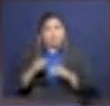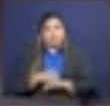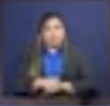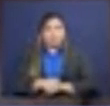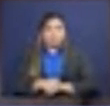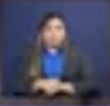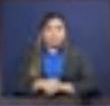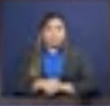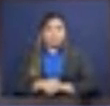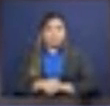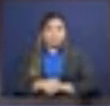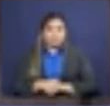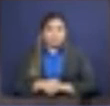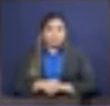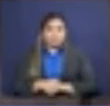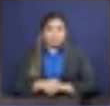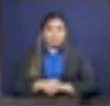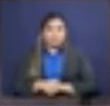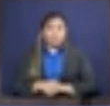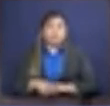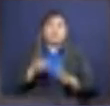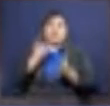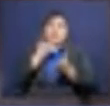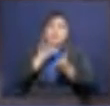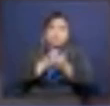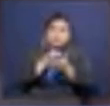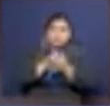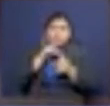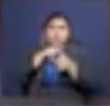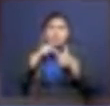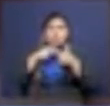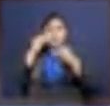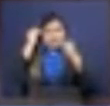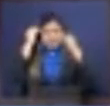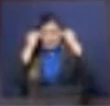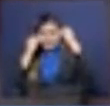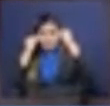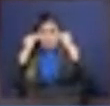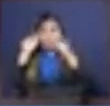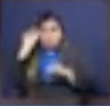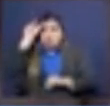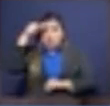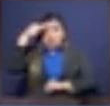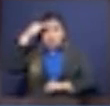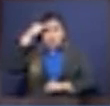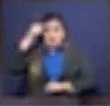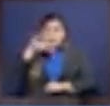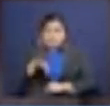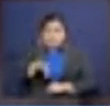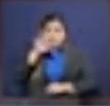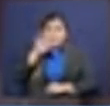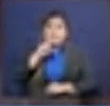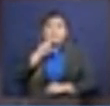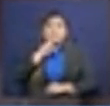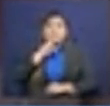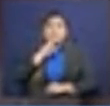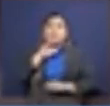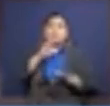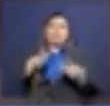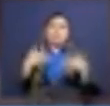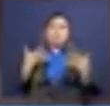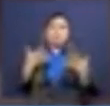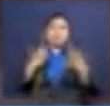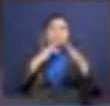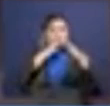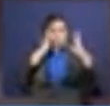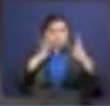Es así que tuvimos que tomar medidas difíciles, como la cuarentena,